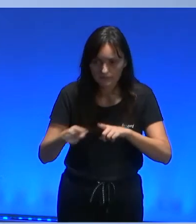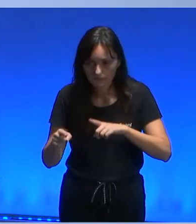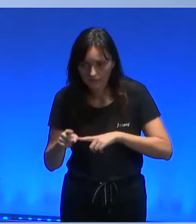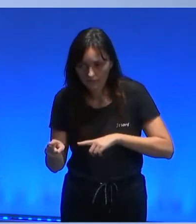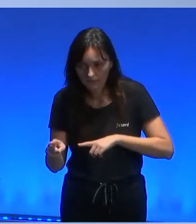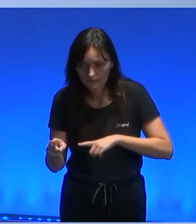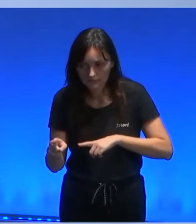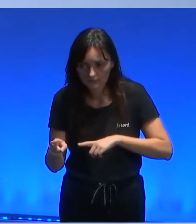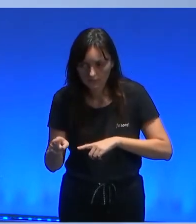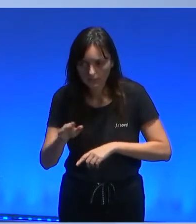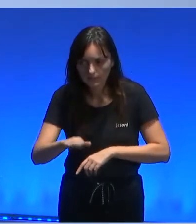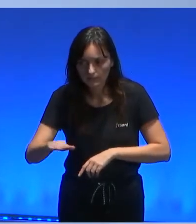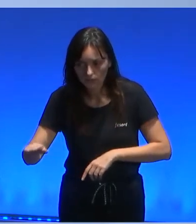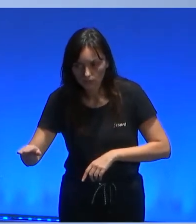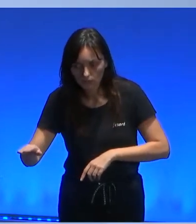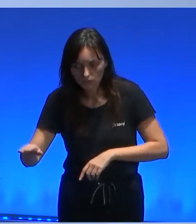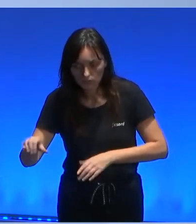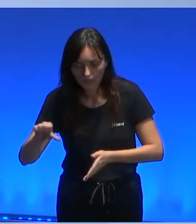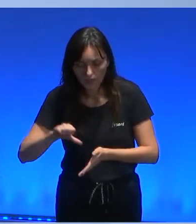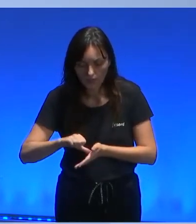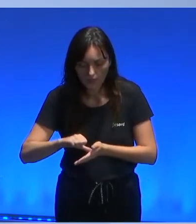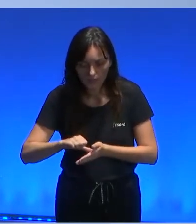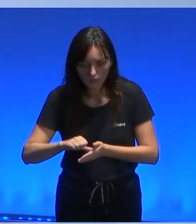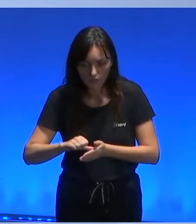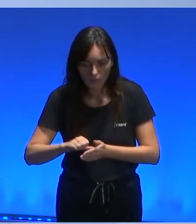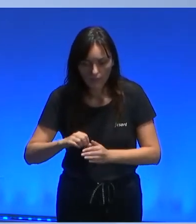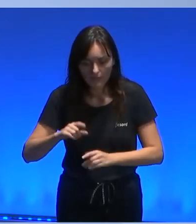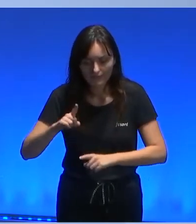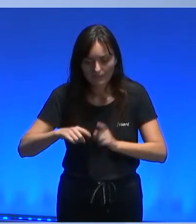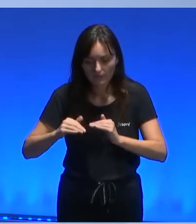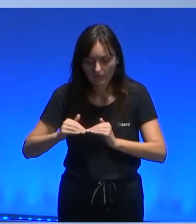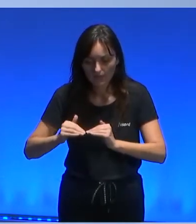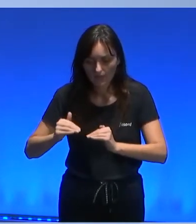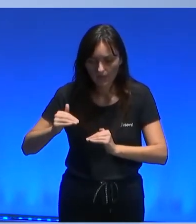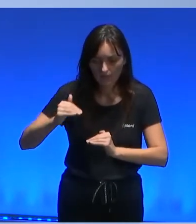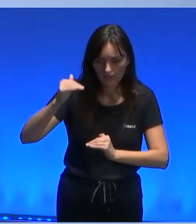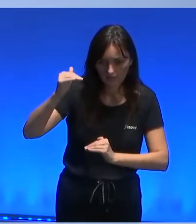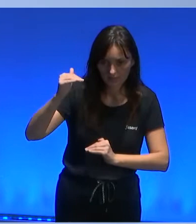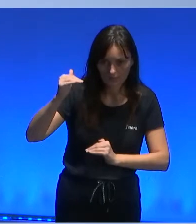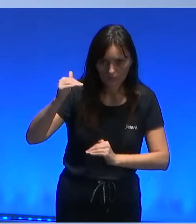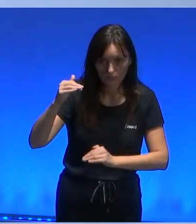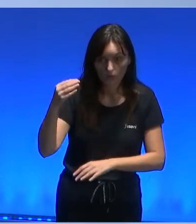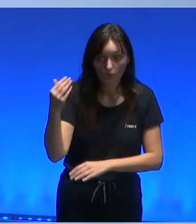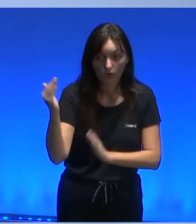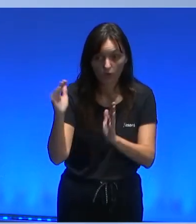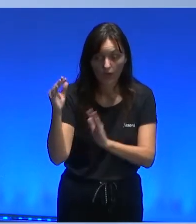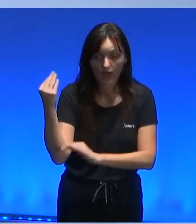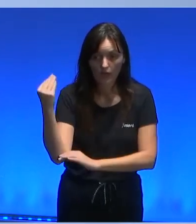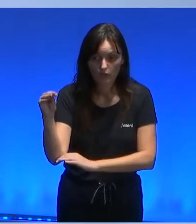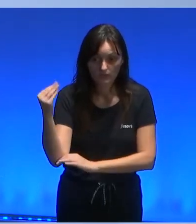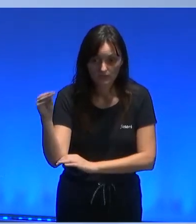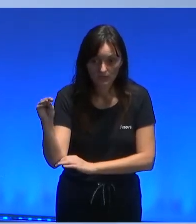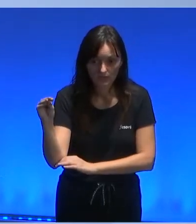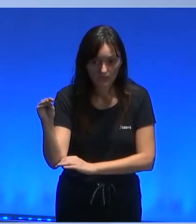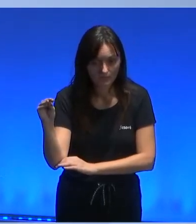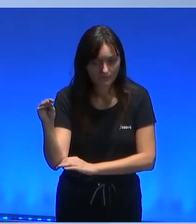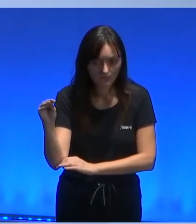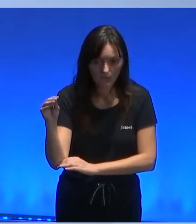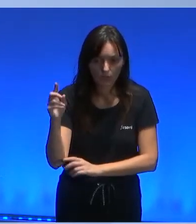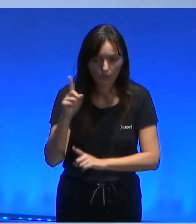ciudad mientras que están creciendo. En la adolescencia, por ejemplo, el conflicto con los coches